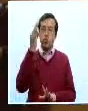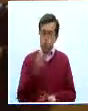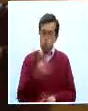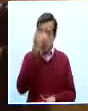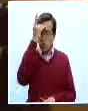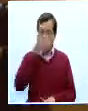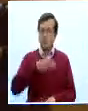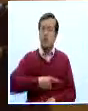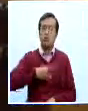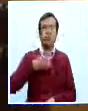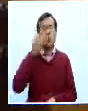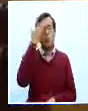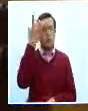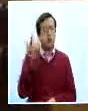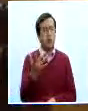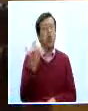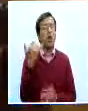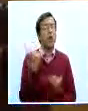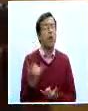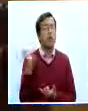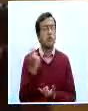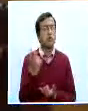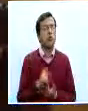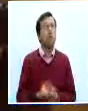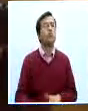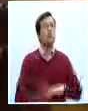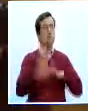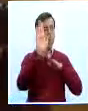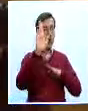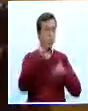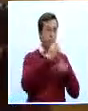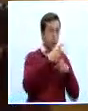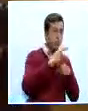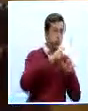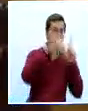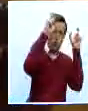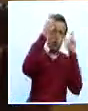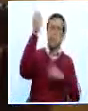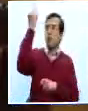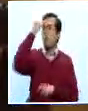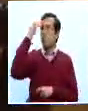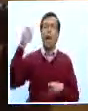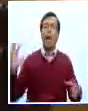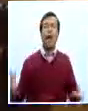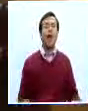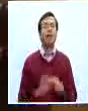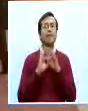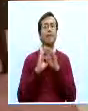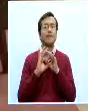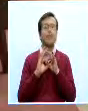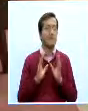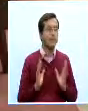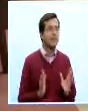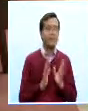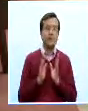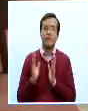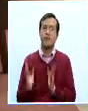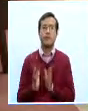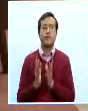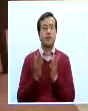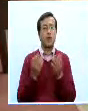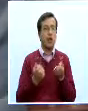de decisiones es en este momento que necesitamos un pacto entre el sector productivo y el estado es un ganar de ambas partes un incentivo para que